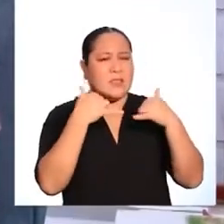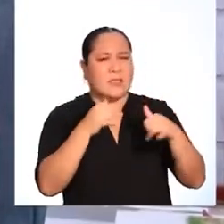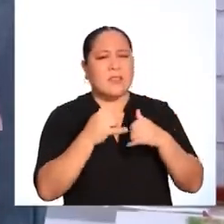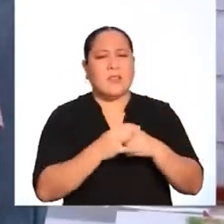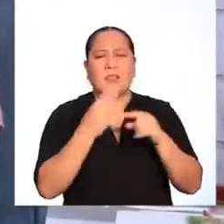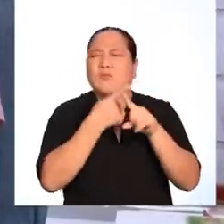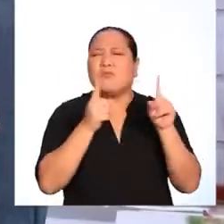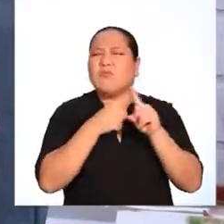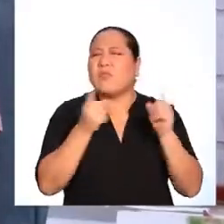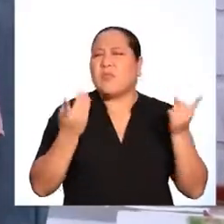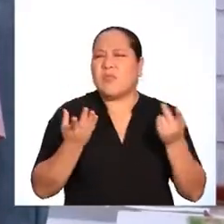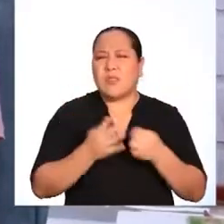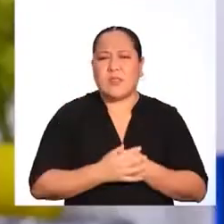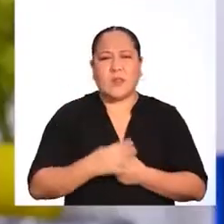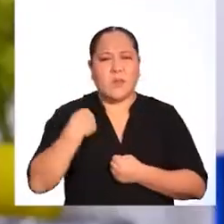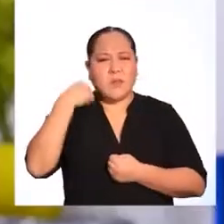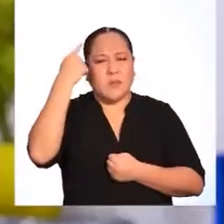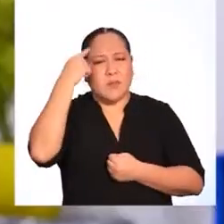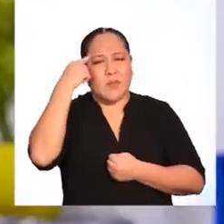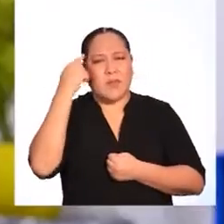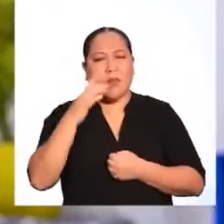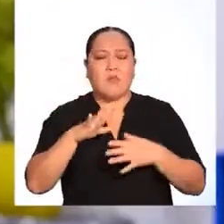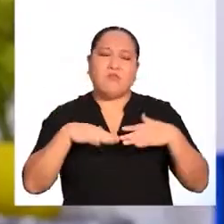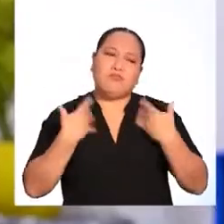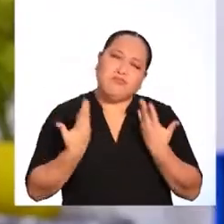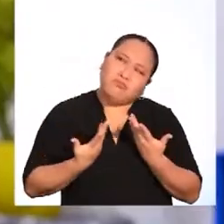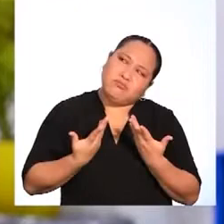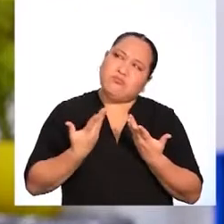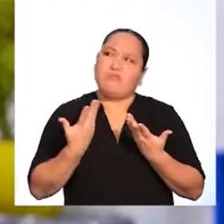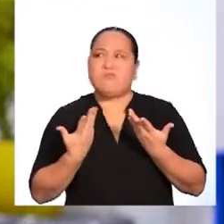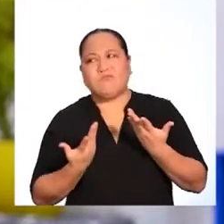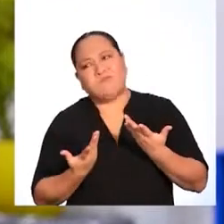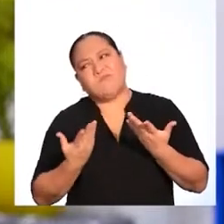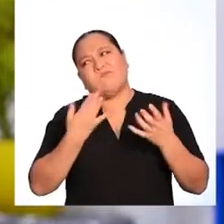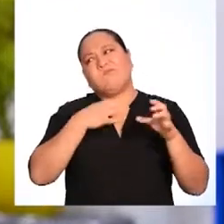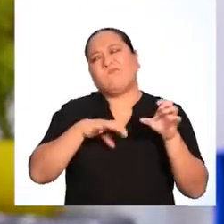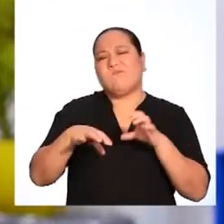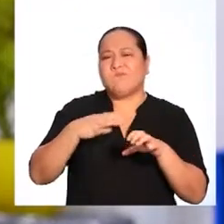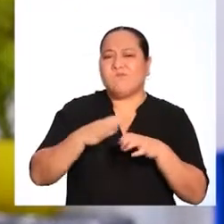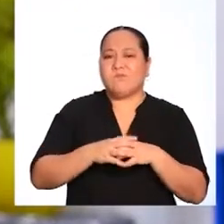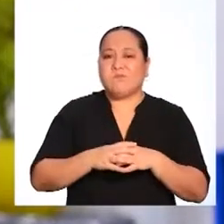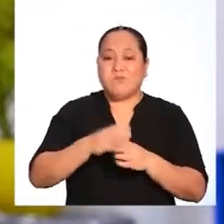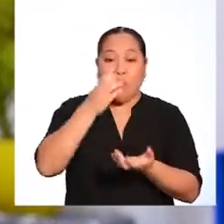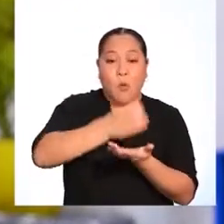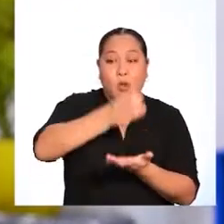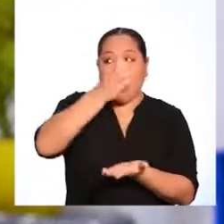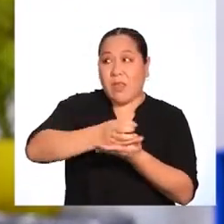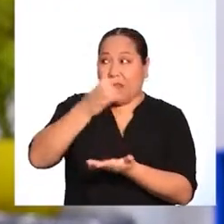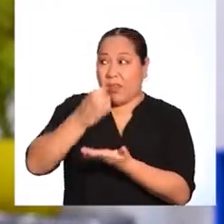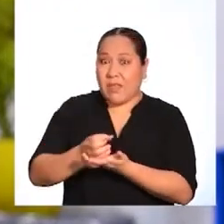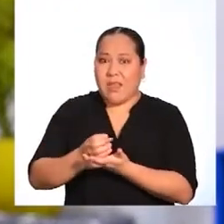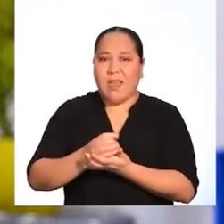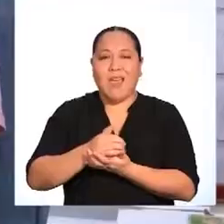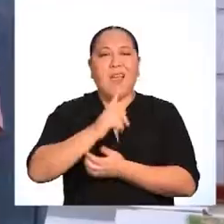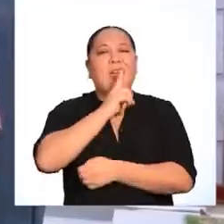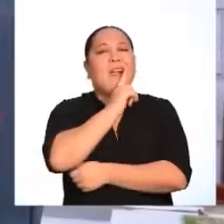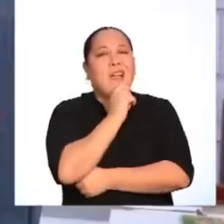diferente creo que lo podemos hacer con botellas